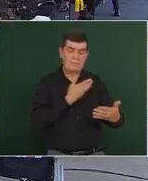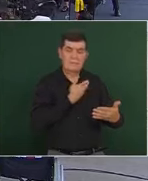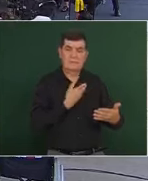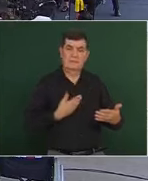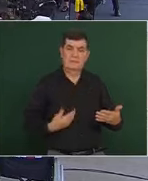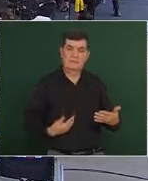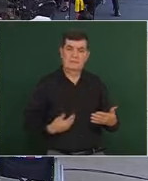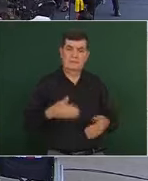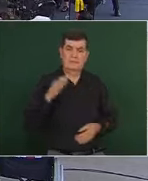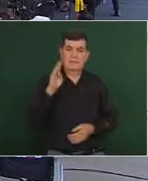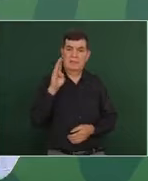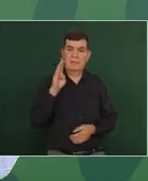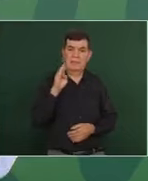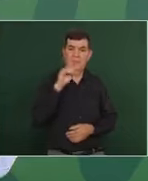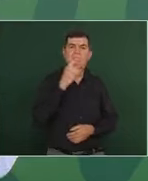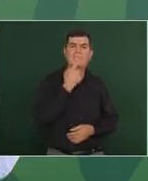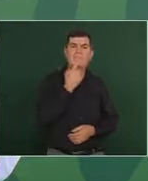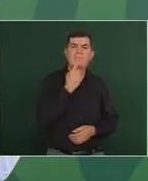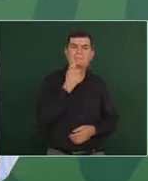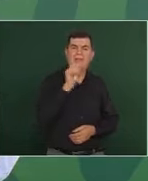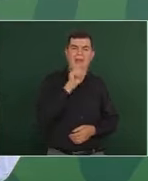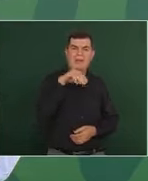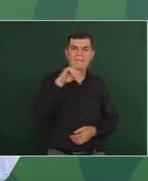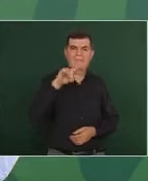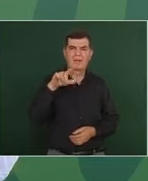presidente narco, AMLO.